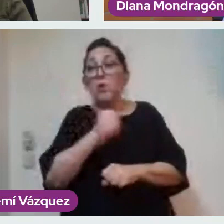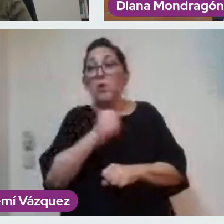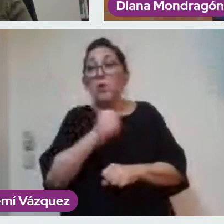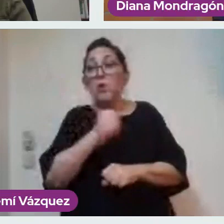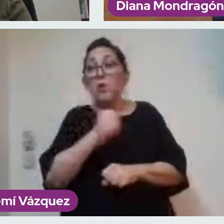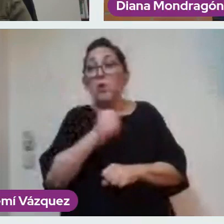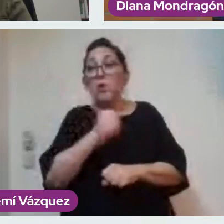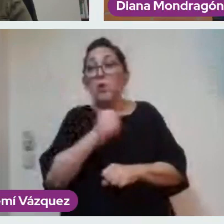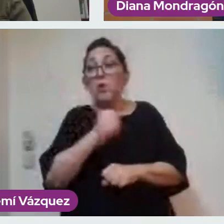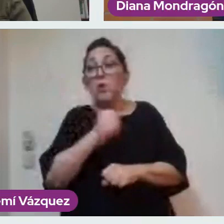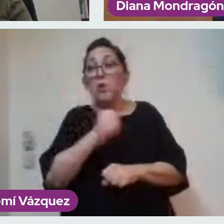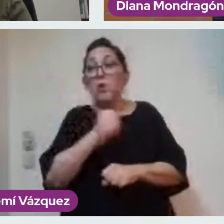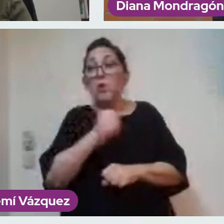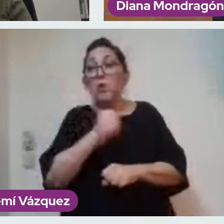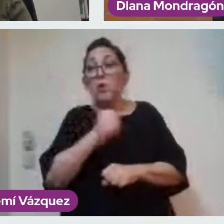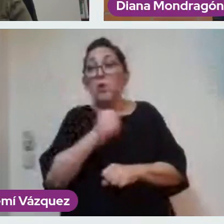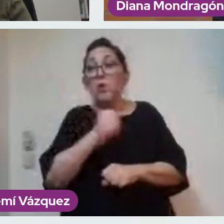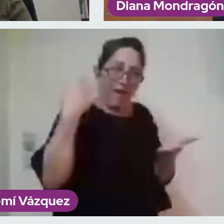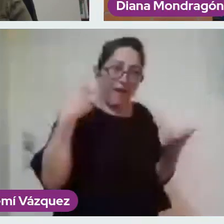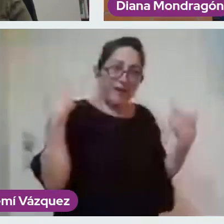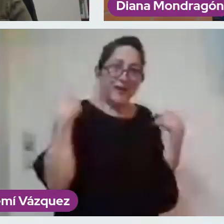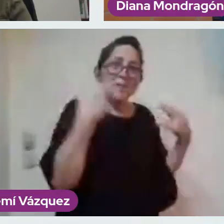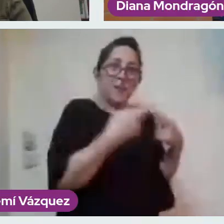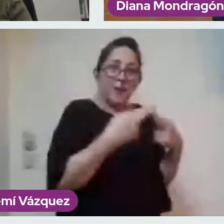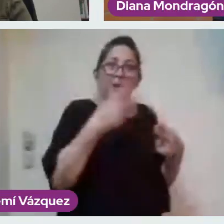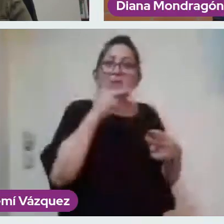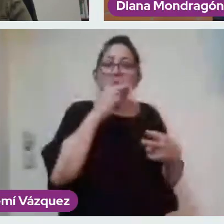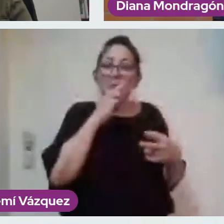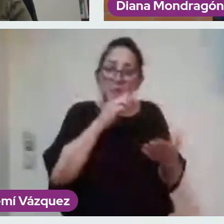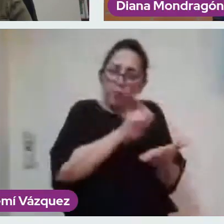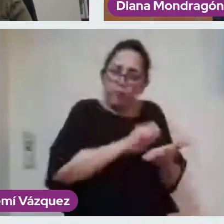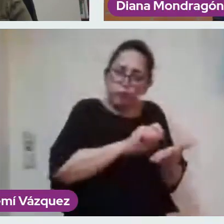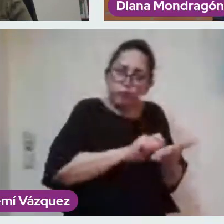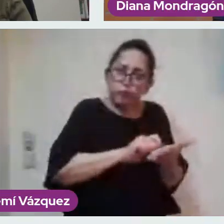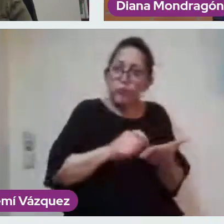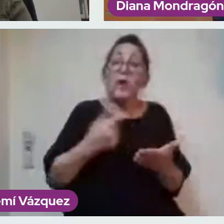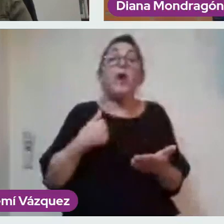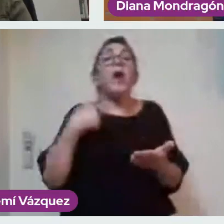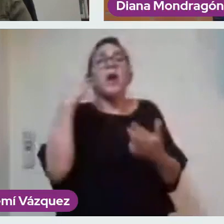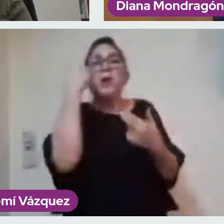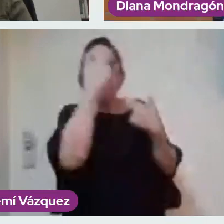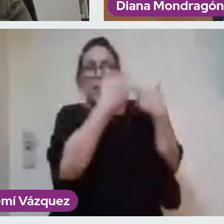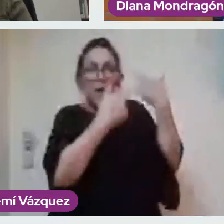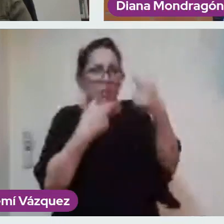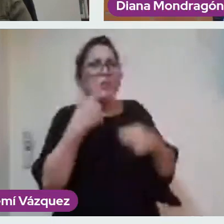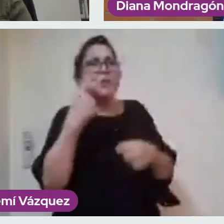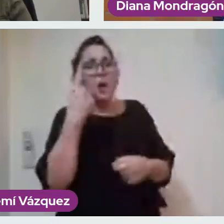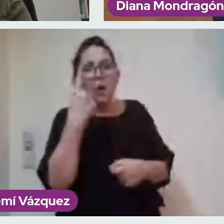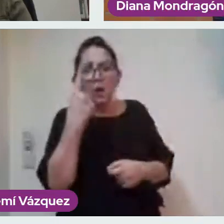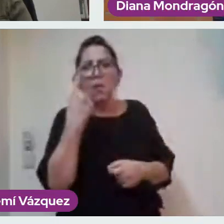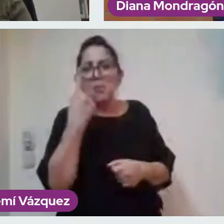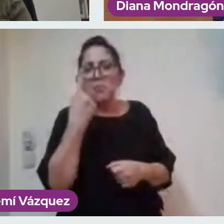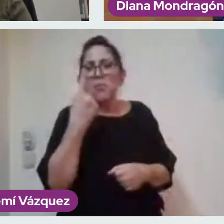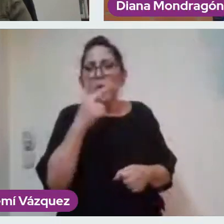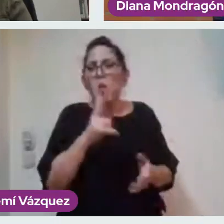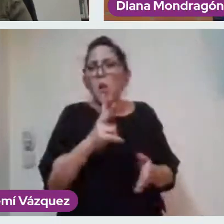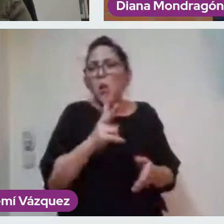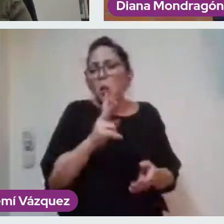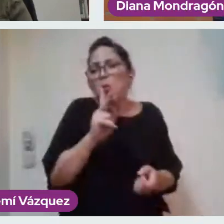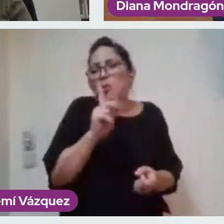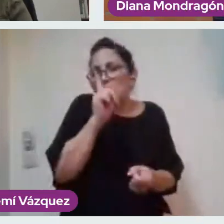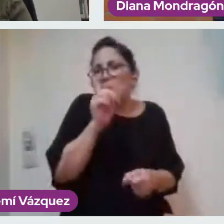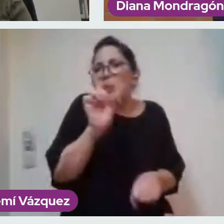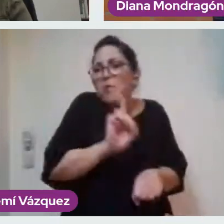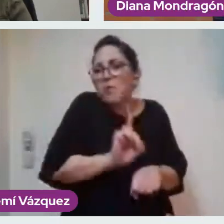los profesores estos espacios. Yo sé que ellos tienen como mucha carga de trabajo, pero poder